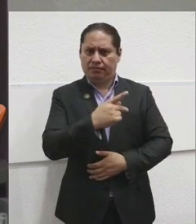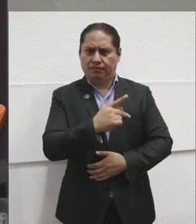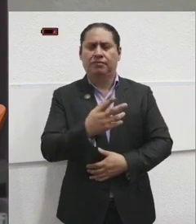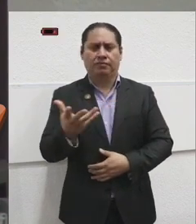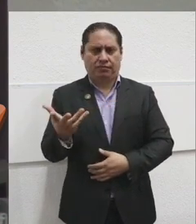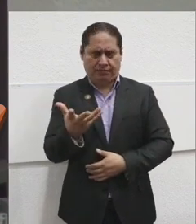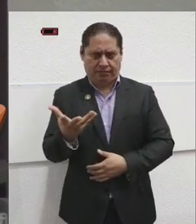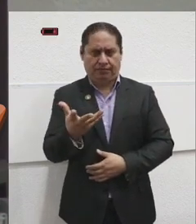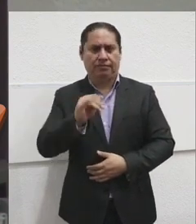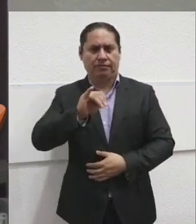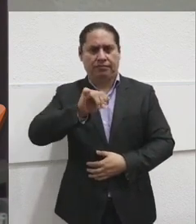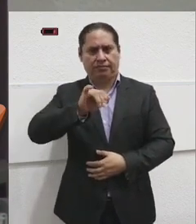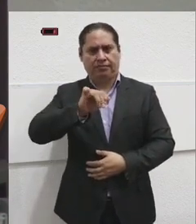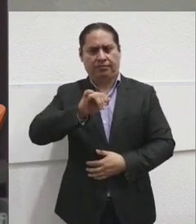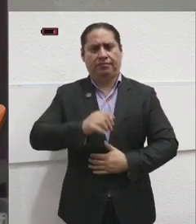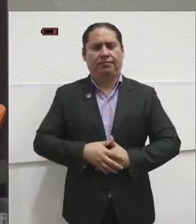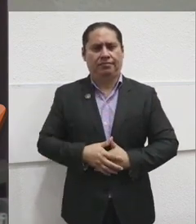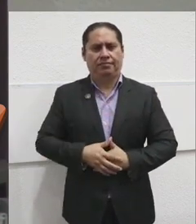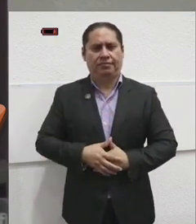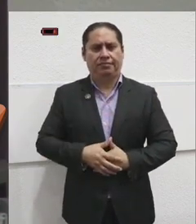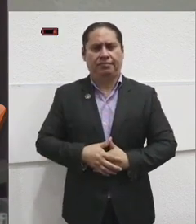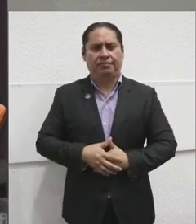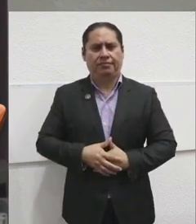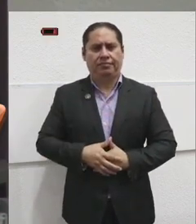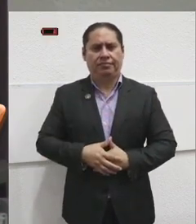hacerse y que